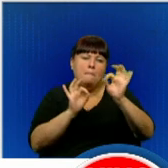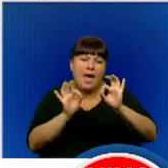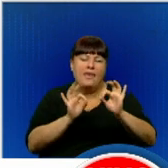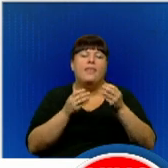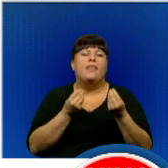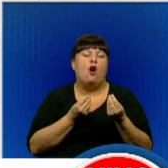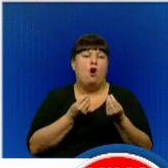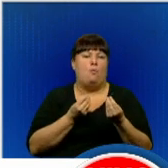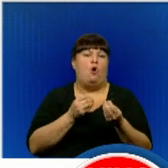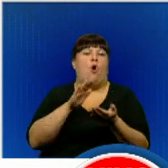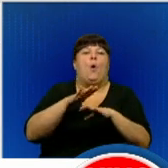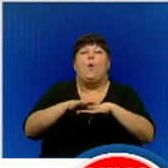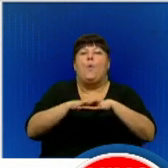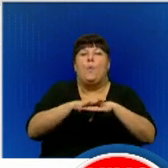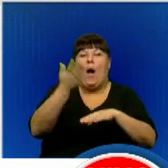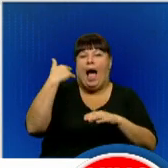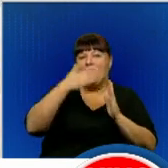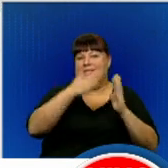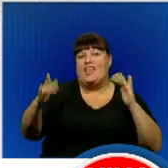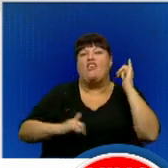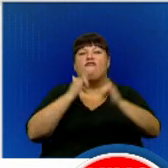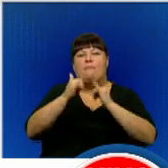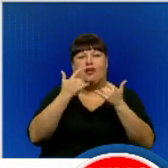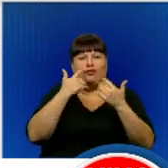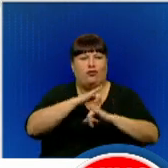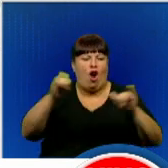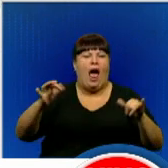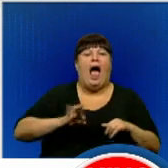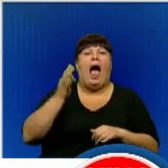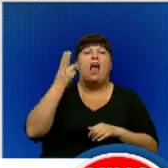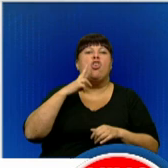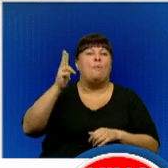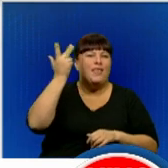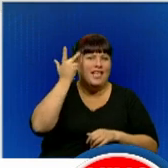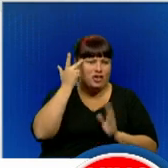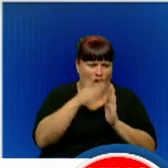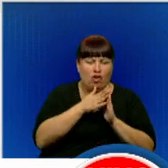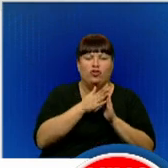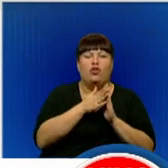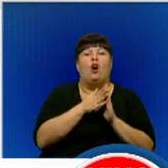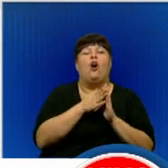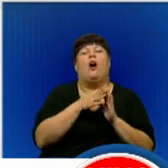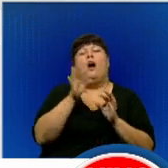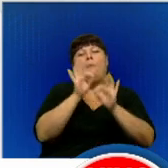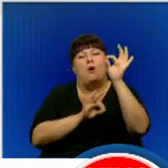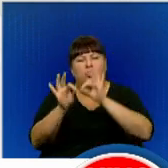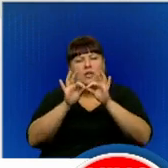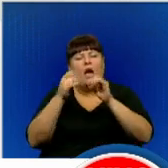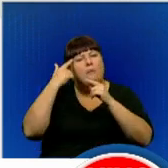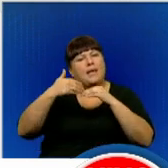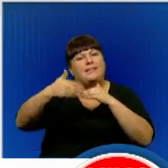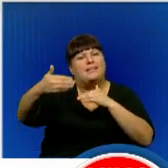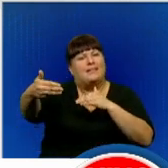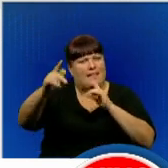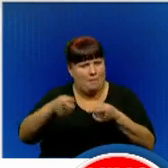hechas sobre la base de los últimos datos conocidos los del 2018 aplicándole índices y proyectándolo